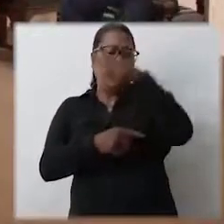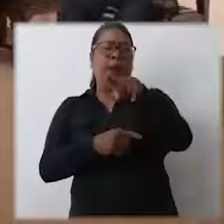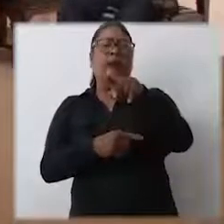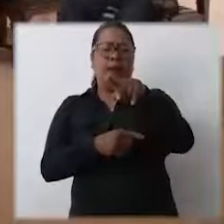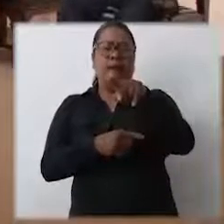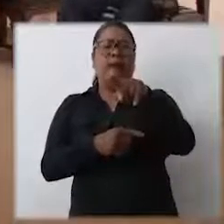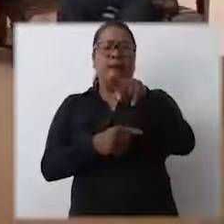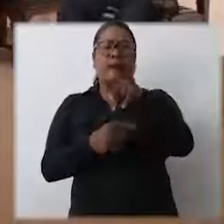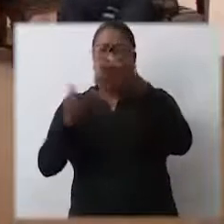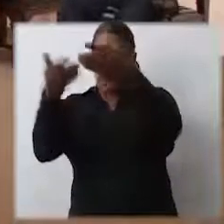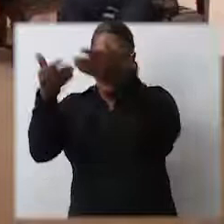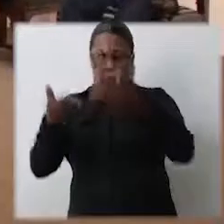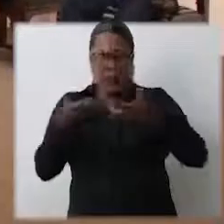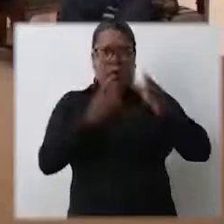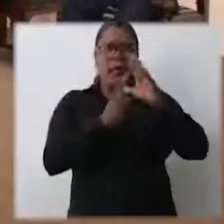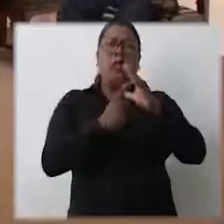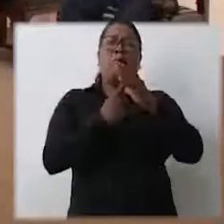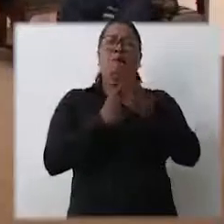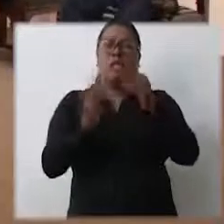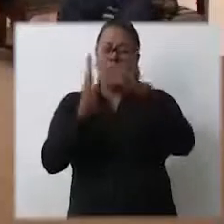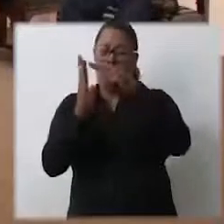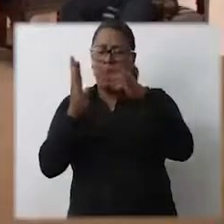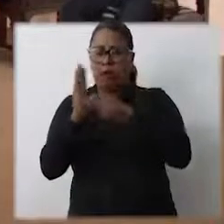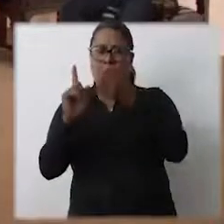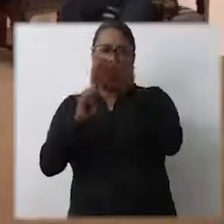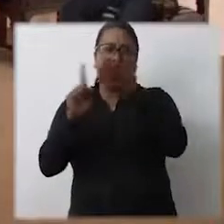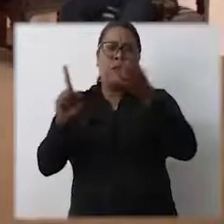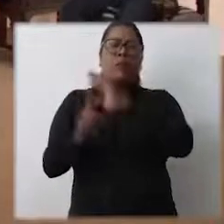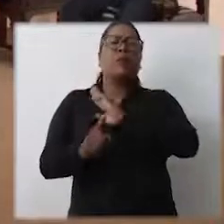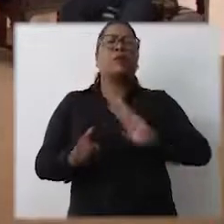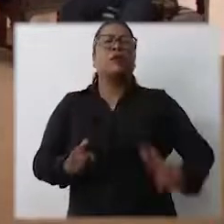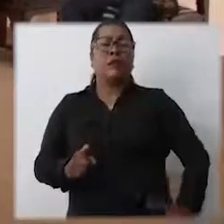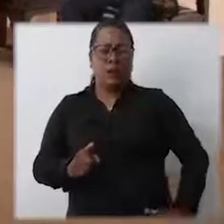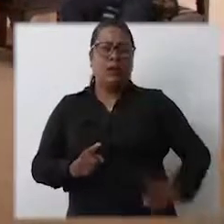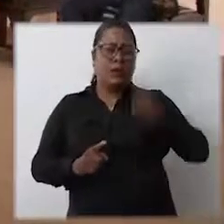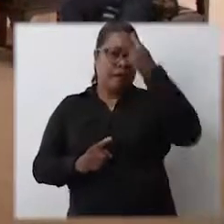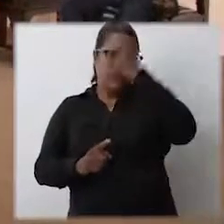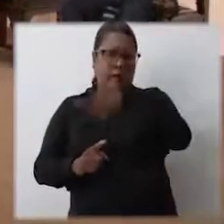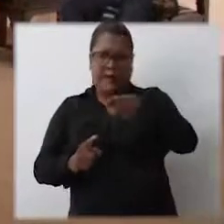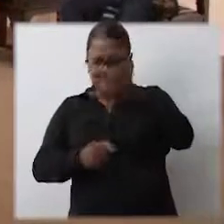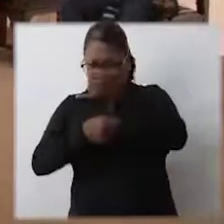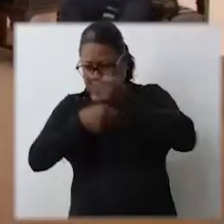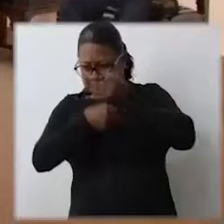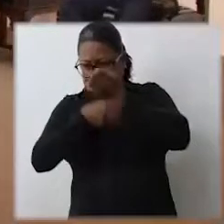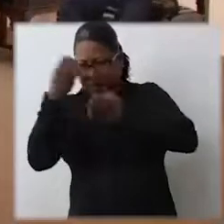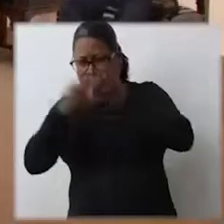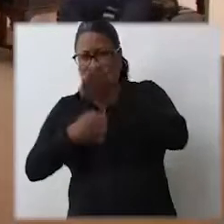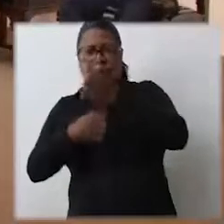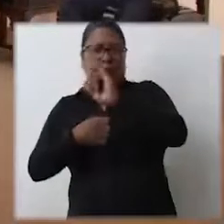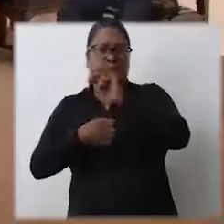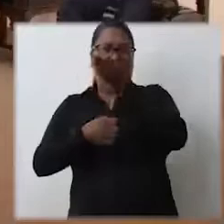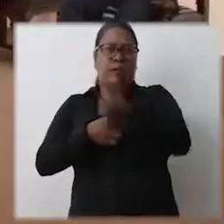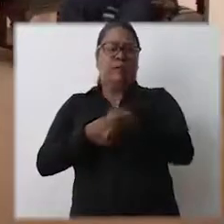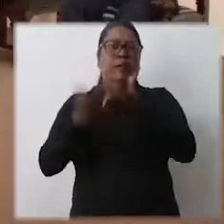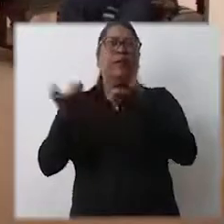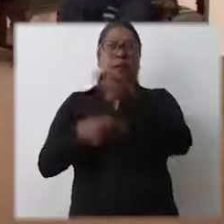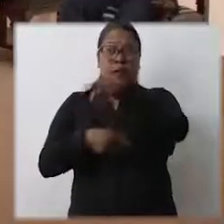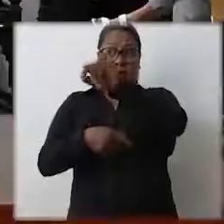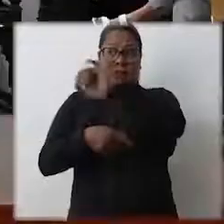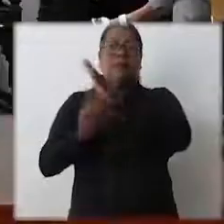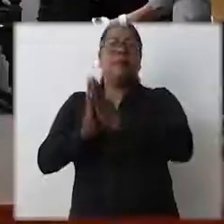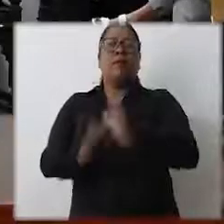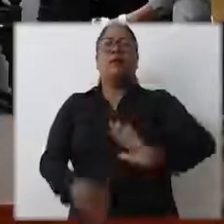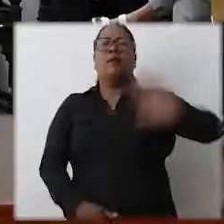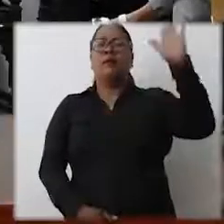Aprobado por unanimidad, señor presidente. El punto de acuerdo signado por un servidor a la Comisión de Normatividad y Nomenclatura